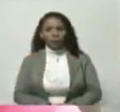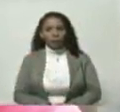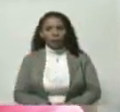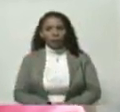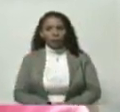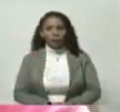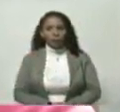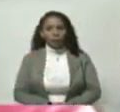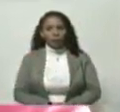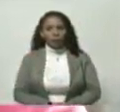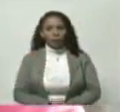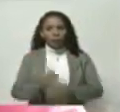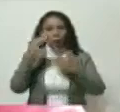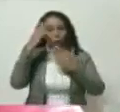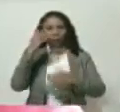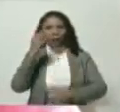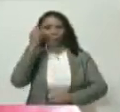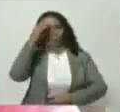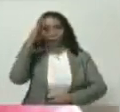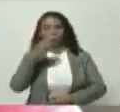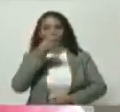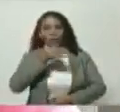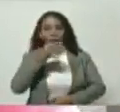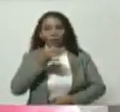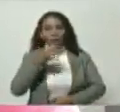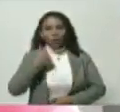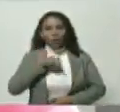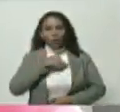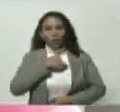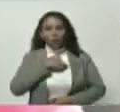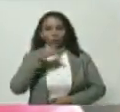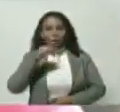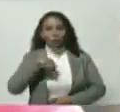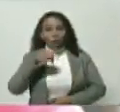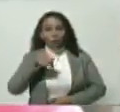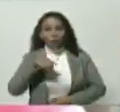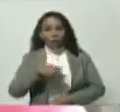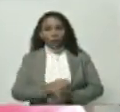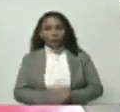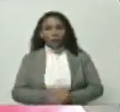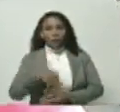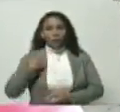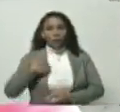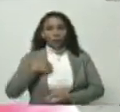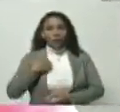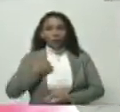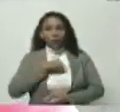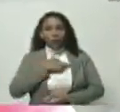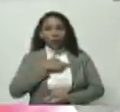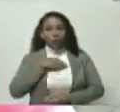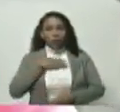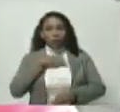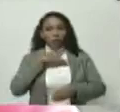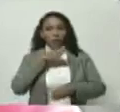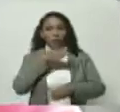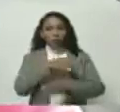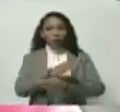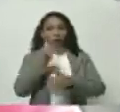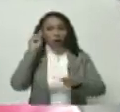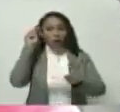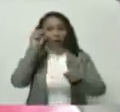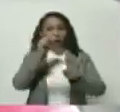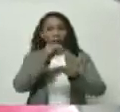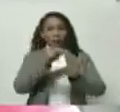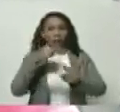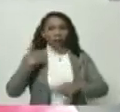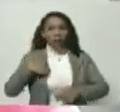Hola Barry, muy buenas tardes, te saludamos, estamos desde acá, desde Argentina, ahorita nos hemos trasladado hacia Buenos